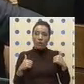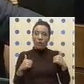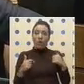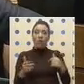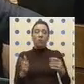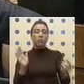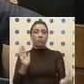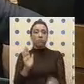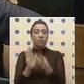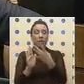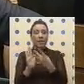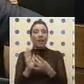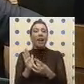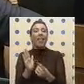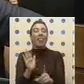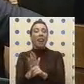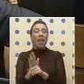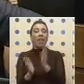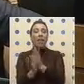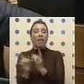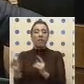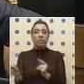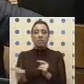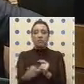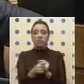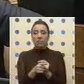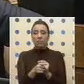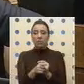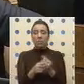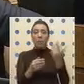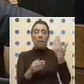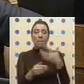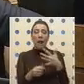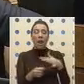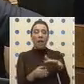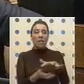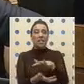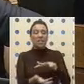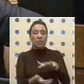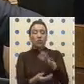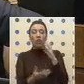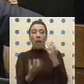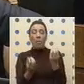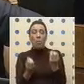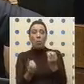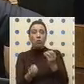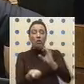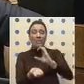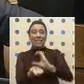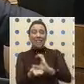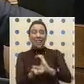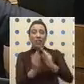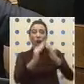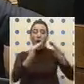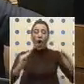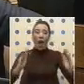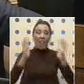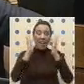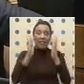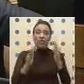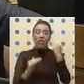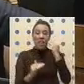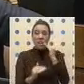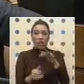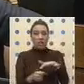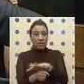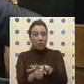infractores de ley, se ven sometidos por las malas condiciones, ¿no es cierto?, que tienen muchos centros de detención de menores en Chile. Condiciones que